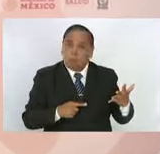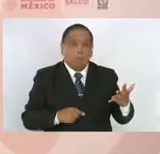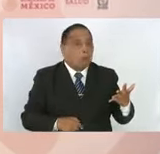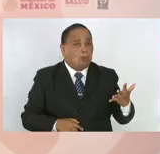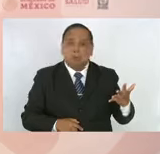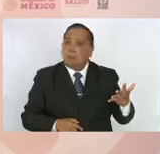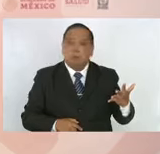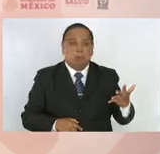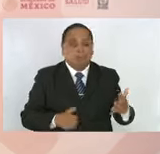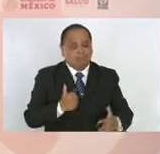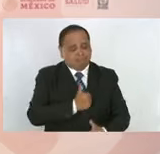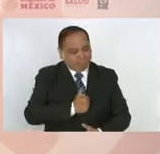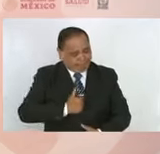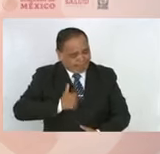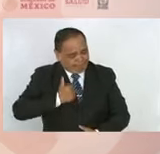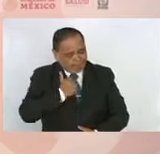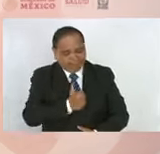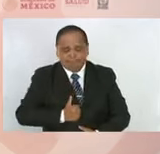lamentable